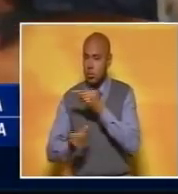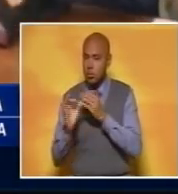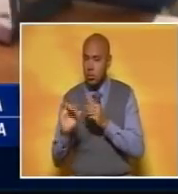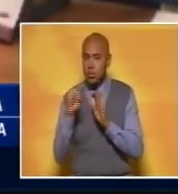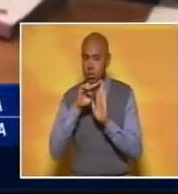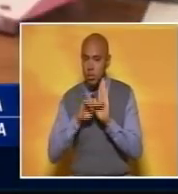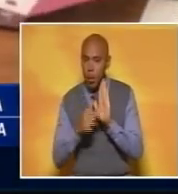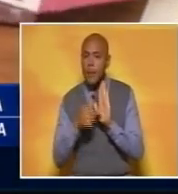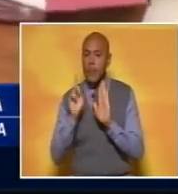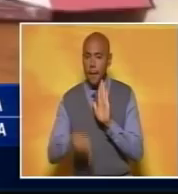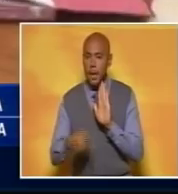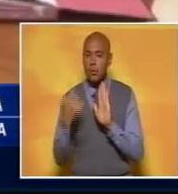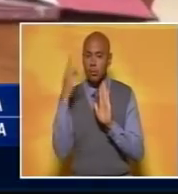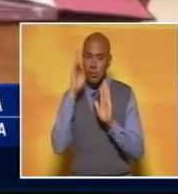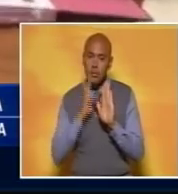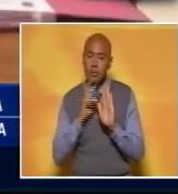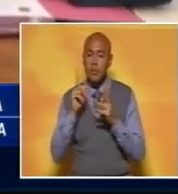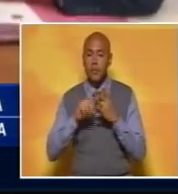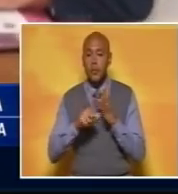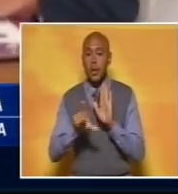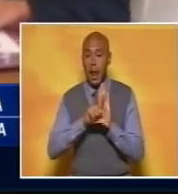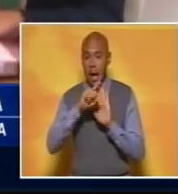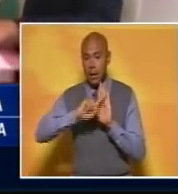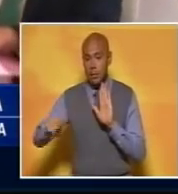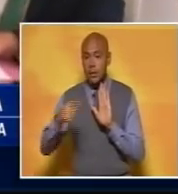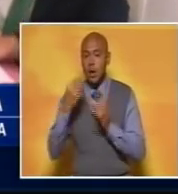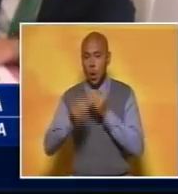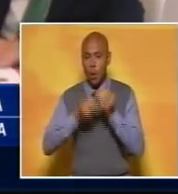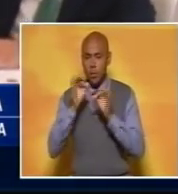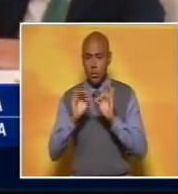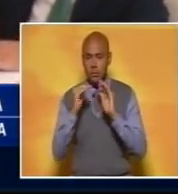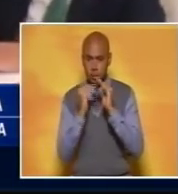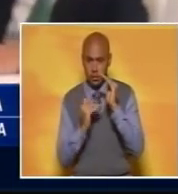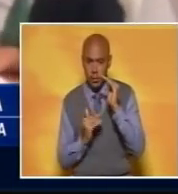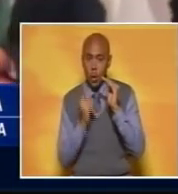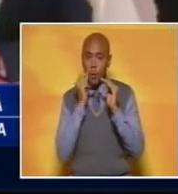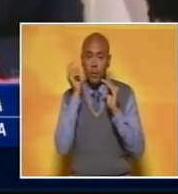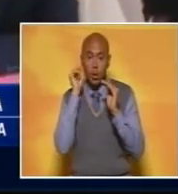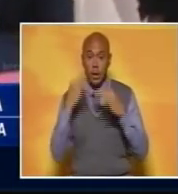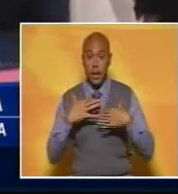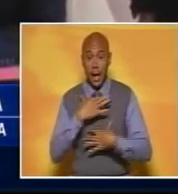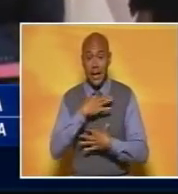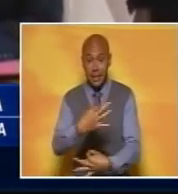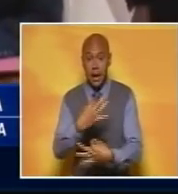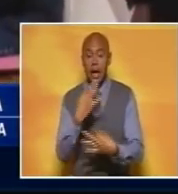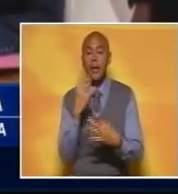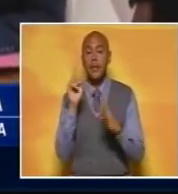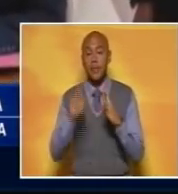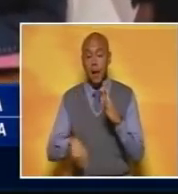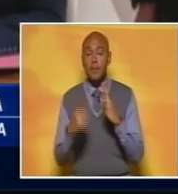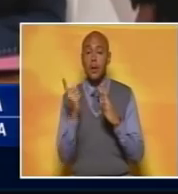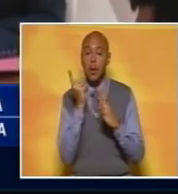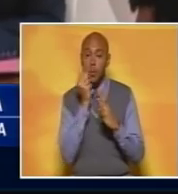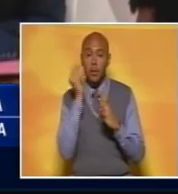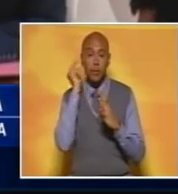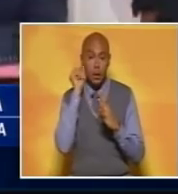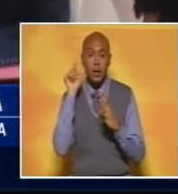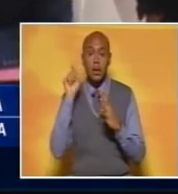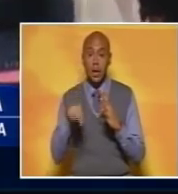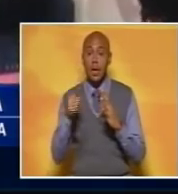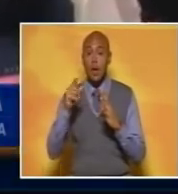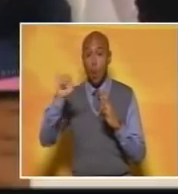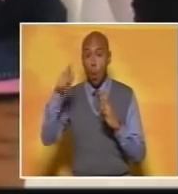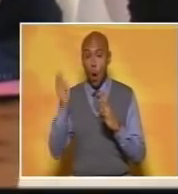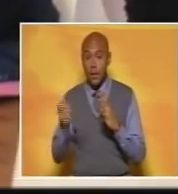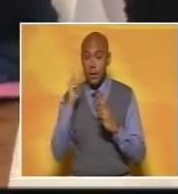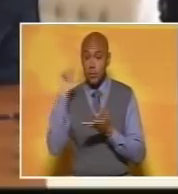normativa, documentos pertinentes, legislación y material jurídico de interés para las partes, al igual que visitas recíprocas y de jueces